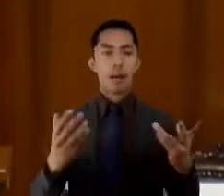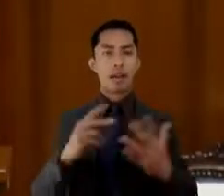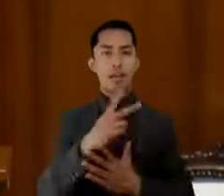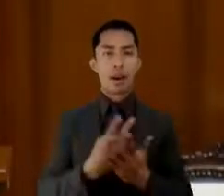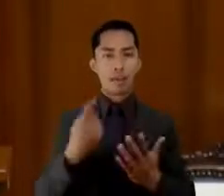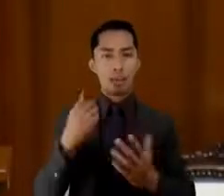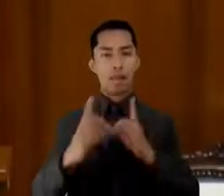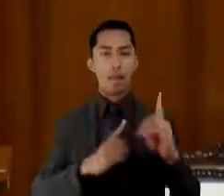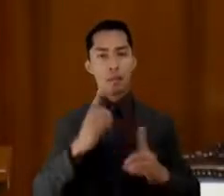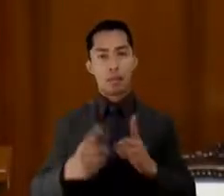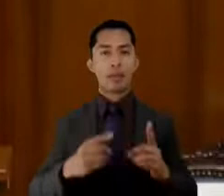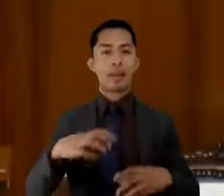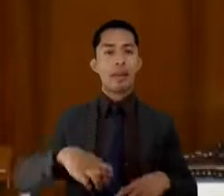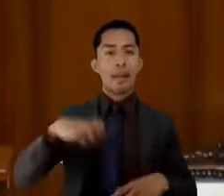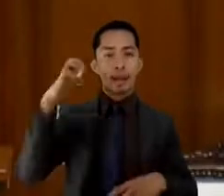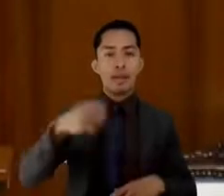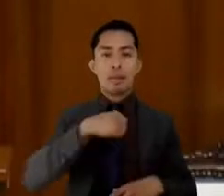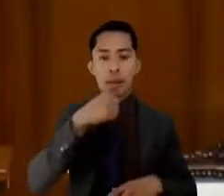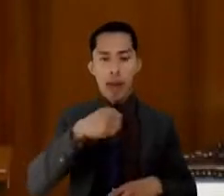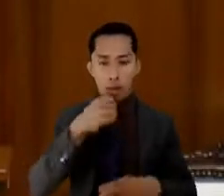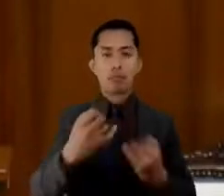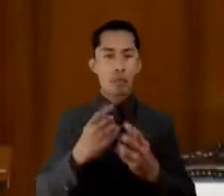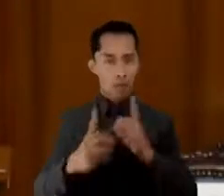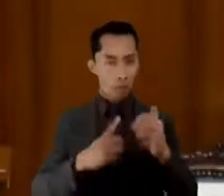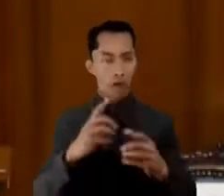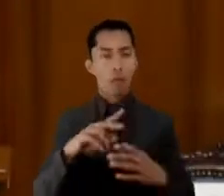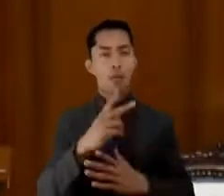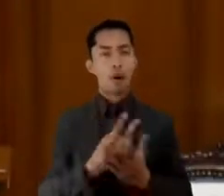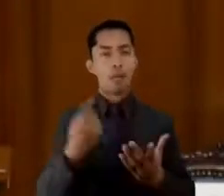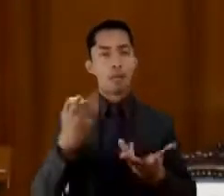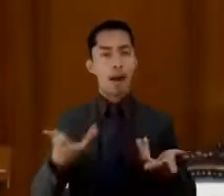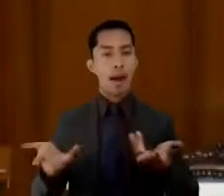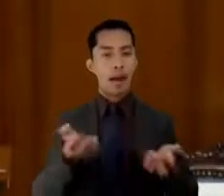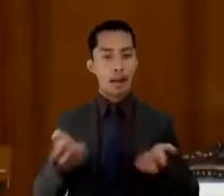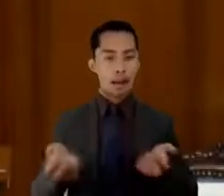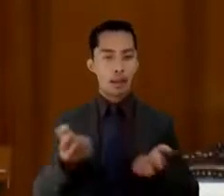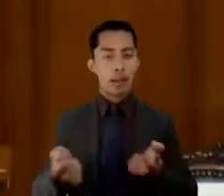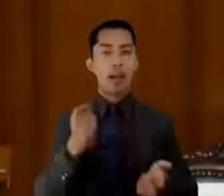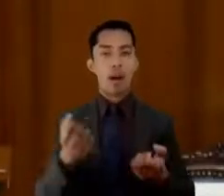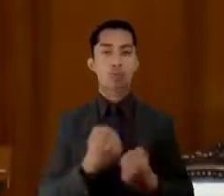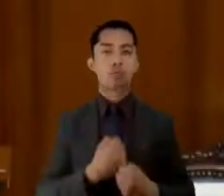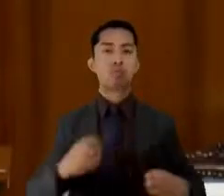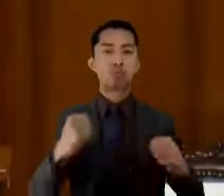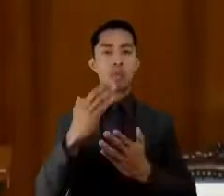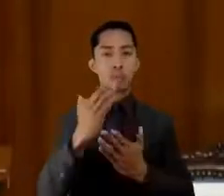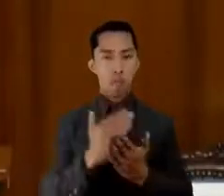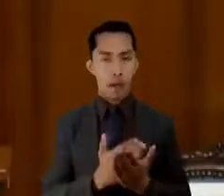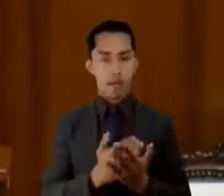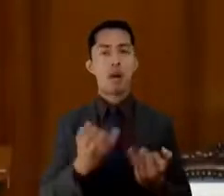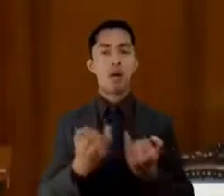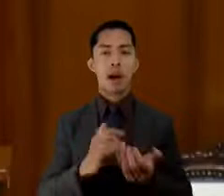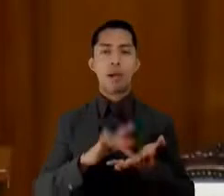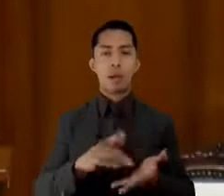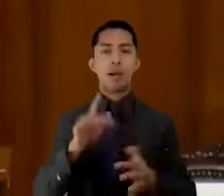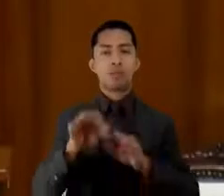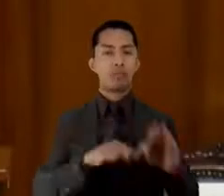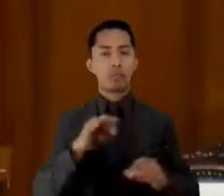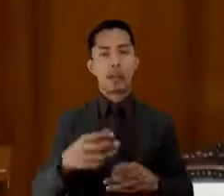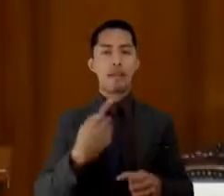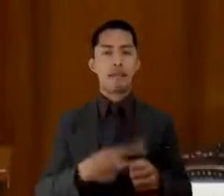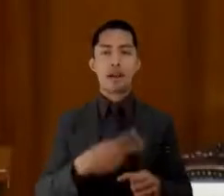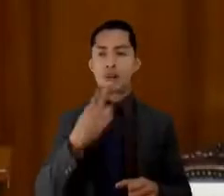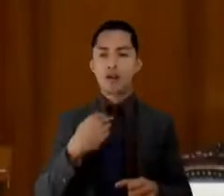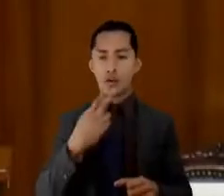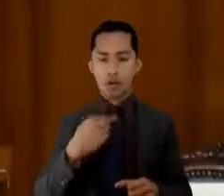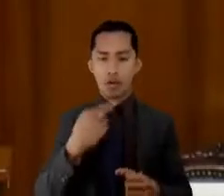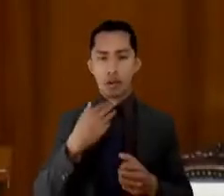deportivos para la tercera edad, la generación de programas de activación física para combatir la obesidad, apoyar en el tratamiento de la diabetes